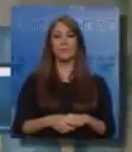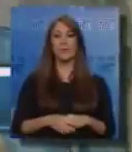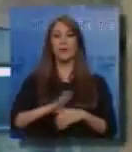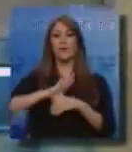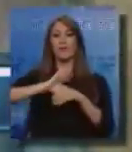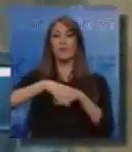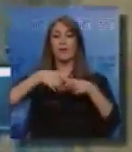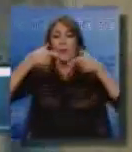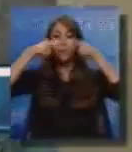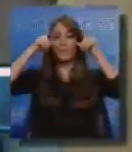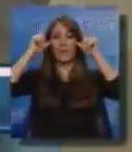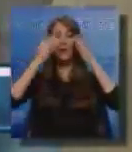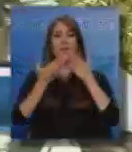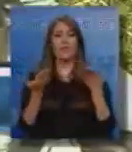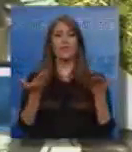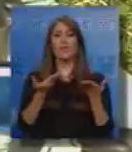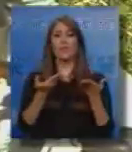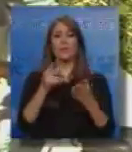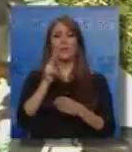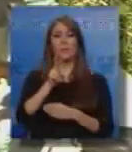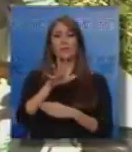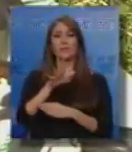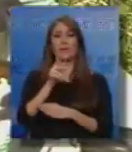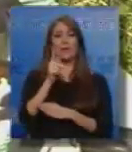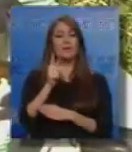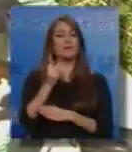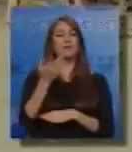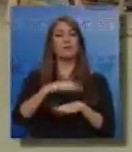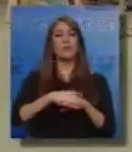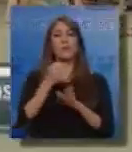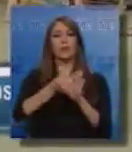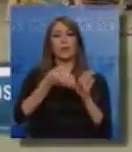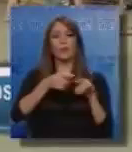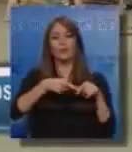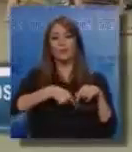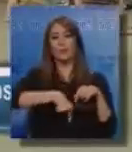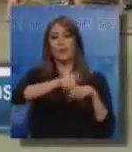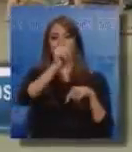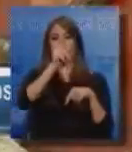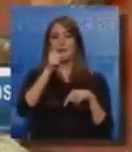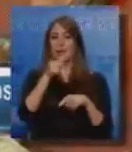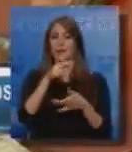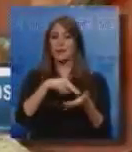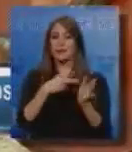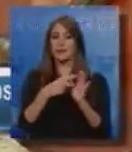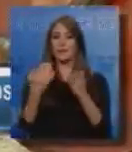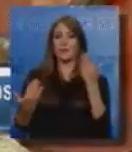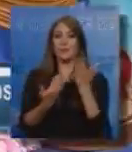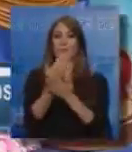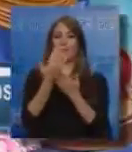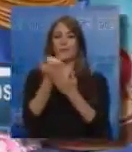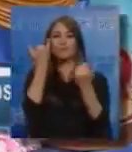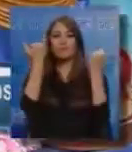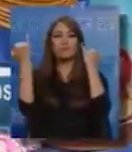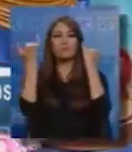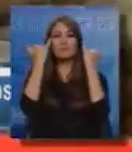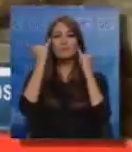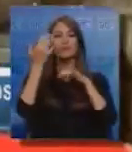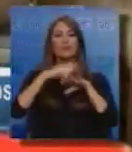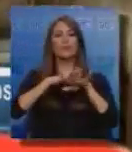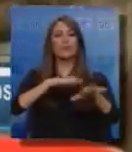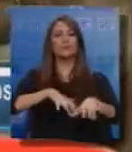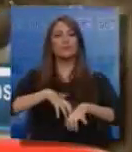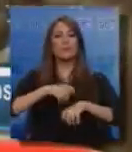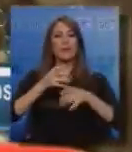La feria ganadera está ubicada en el kilómetro 5.5 de la vía Durán-Yaguachi. En este recinto se exhiben las innovaciones del sector agropecuario, de